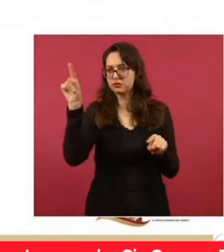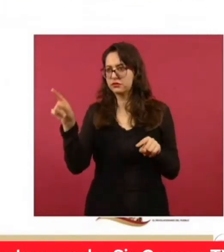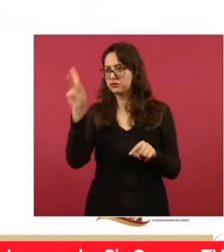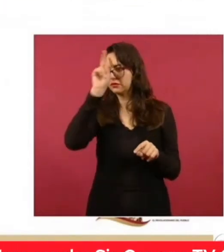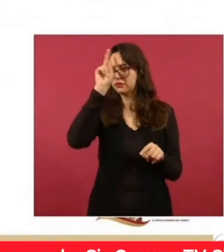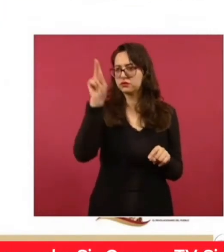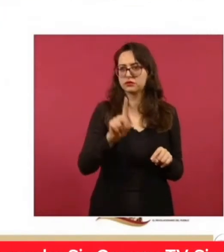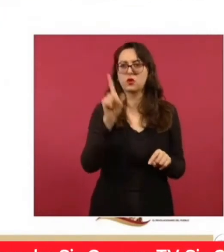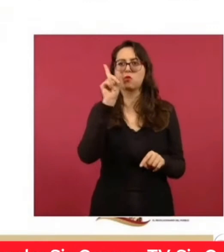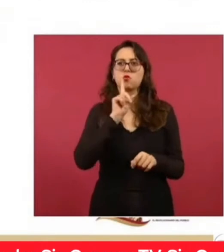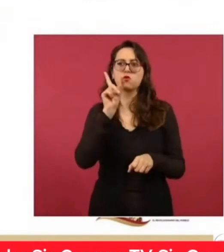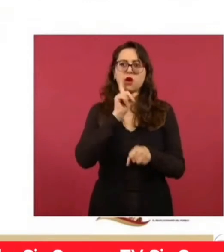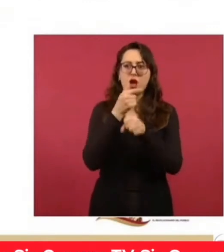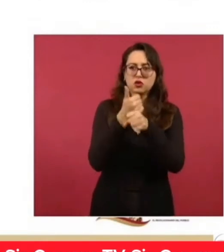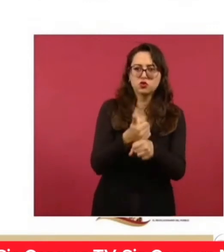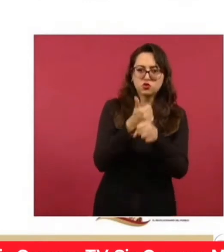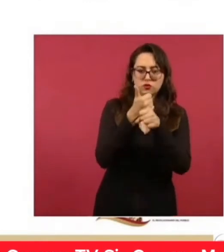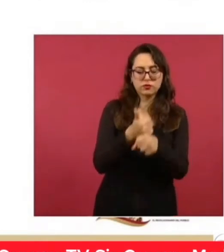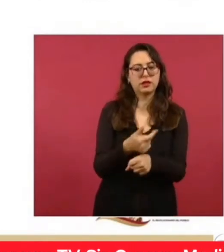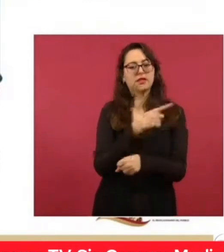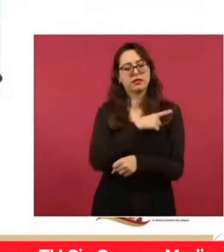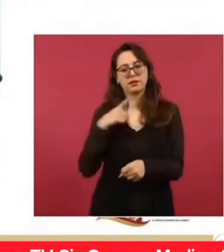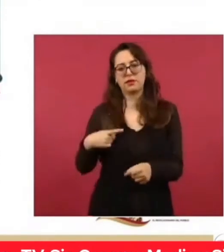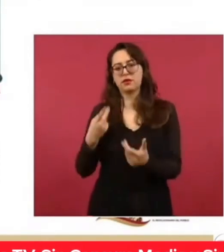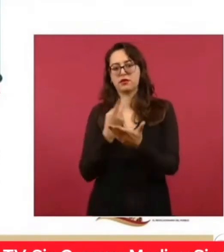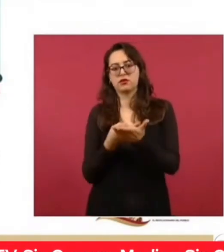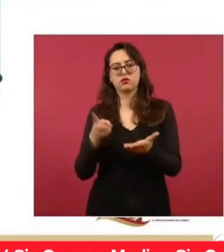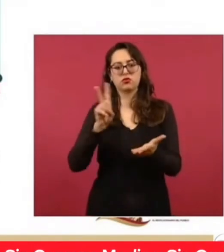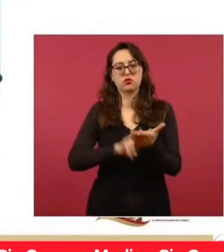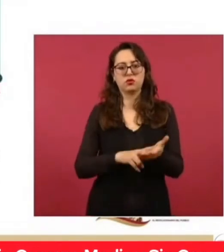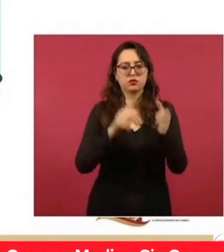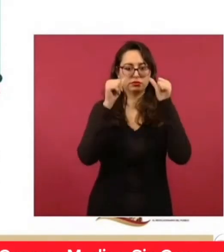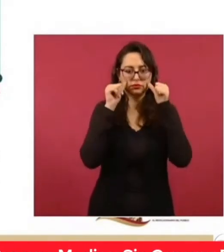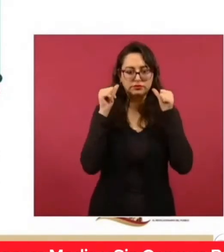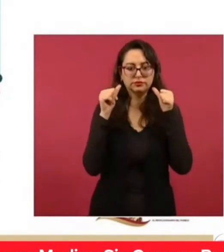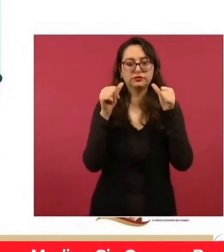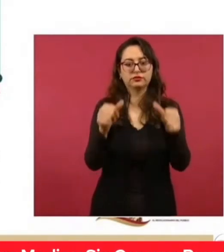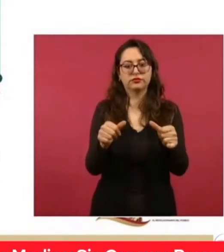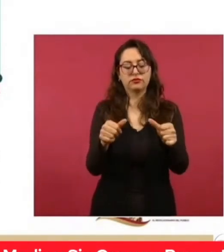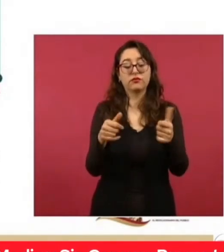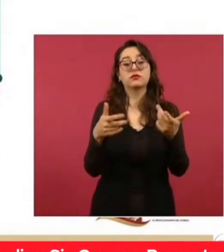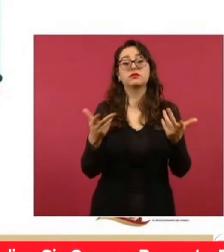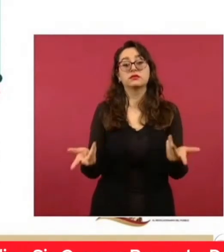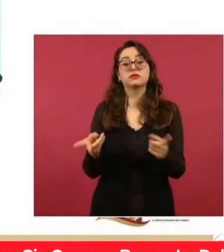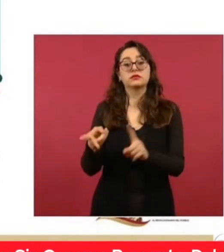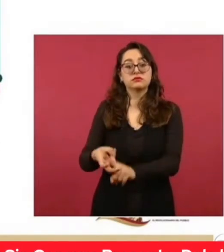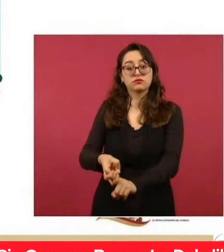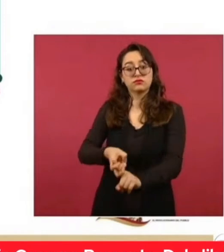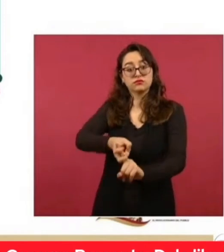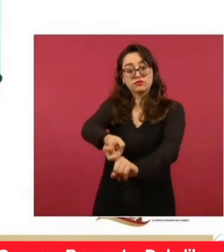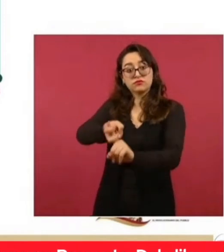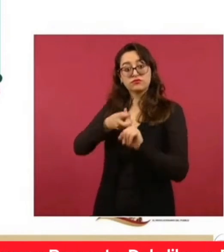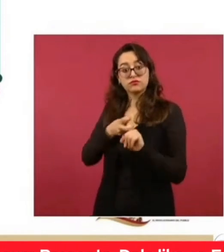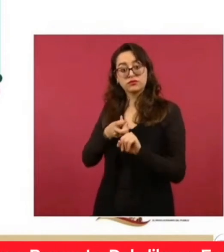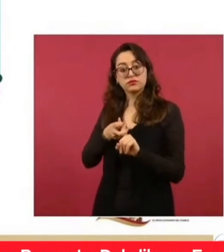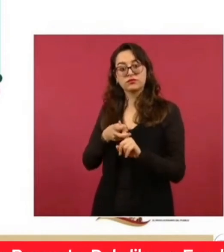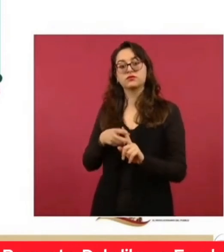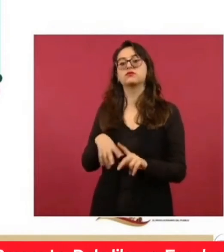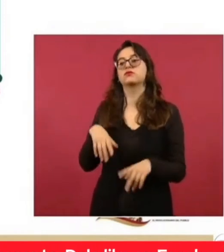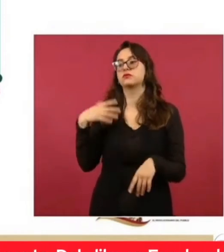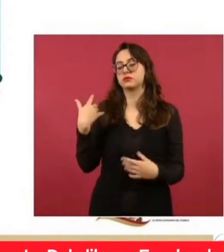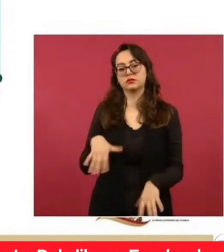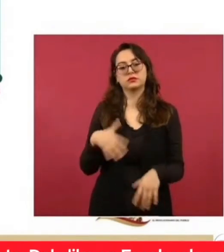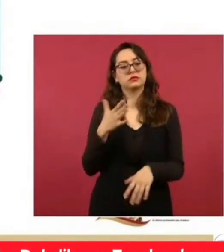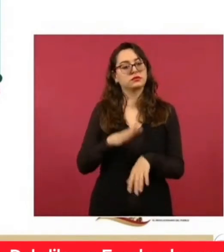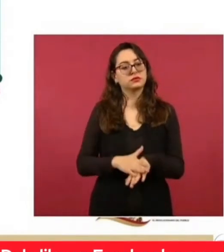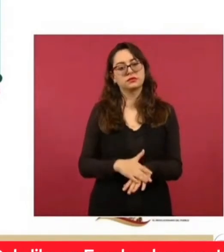trabajo adelante y el secuestro que es un delito que afecta al patrimonio